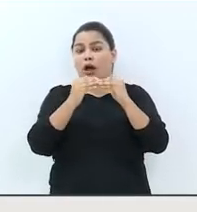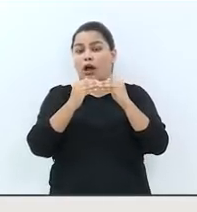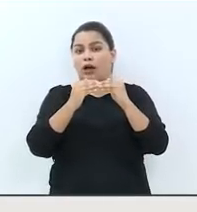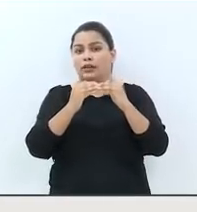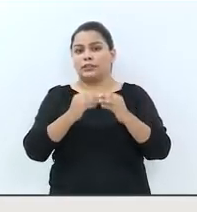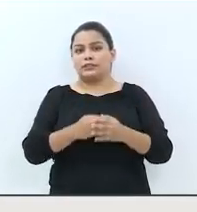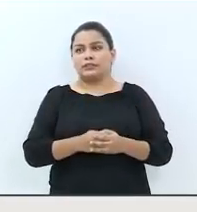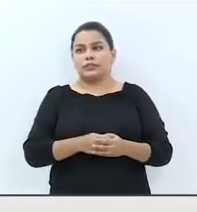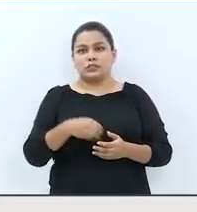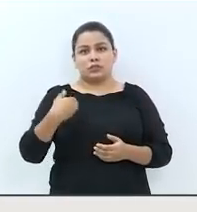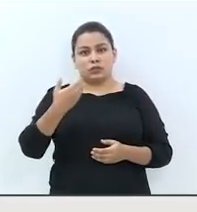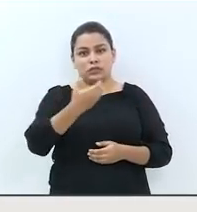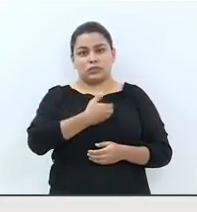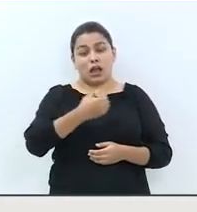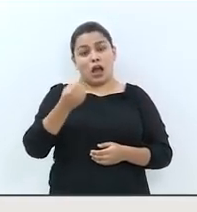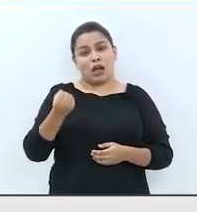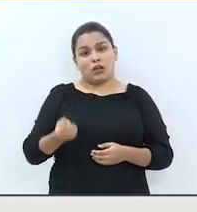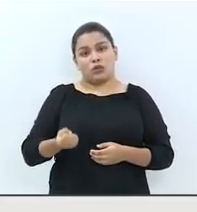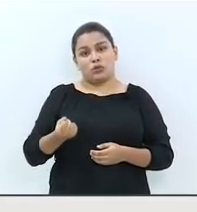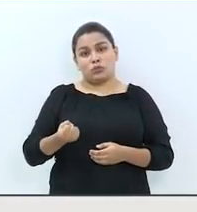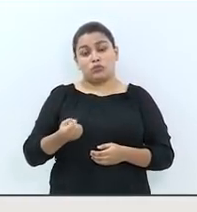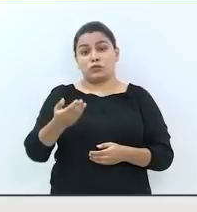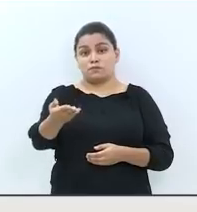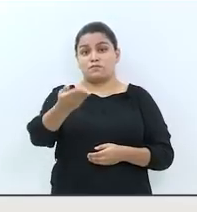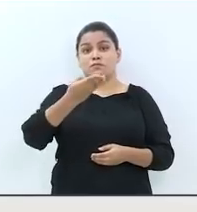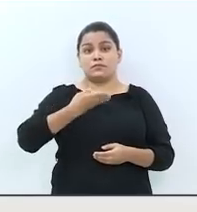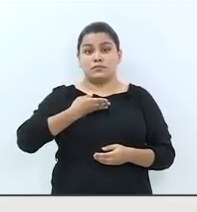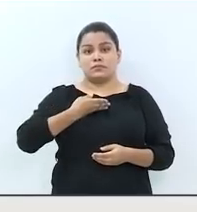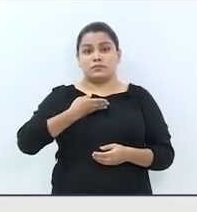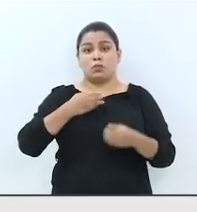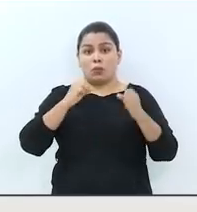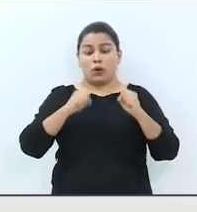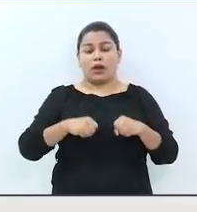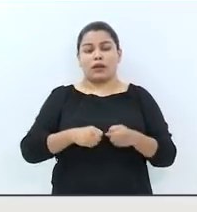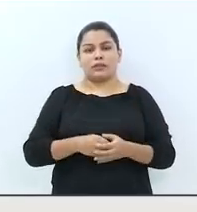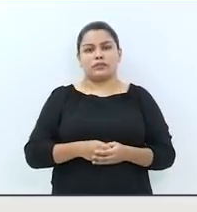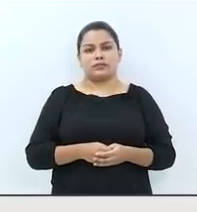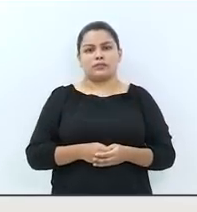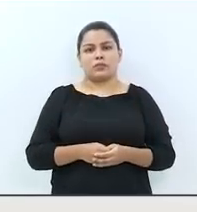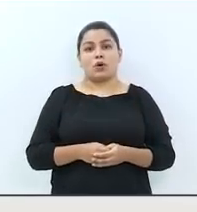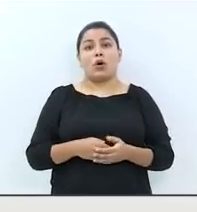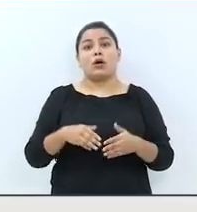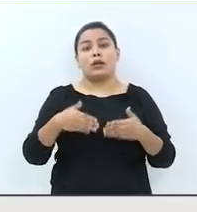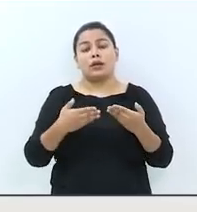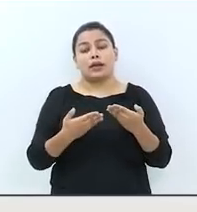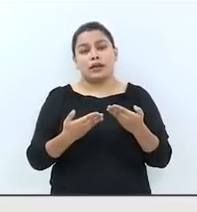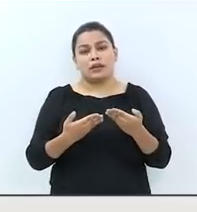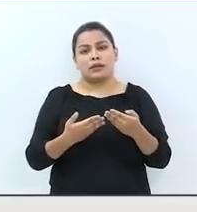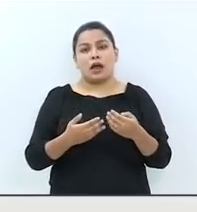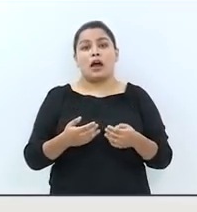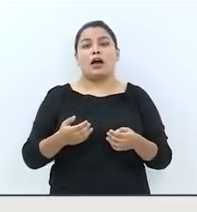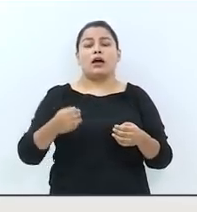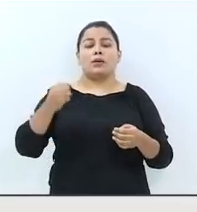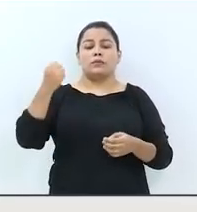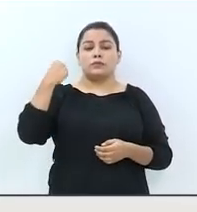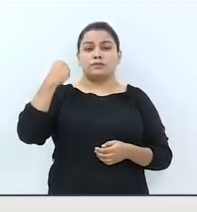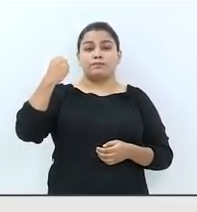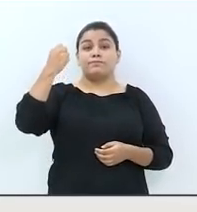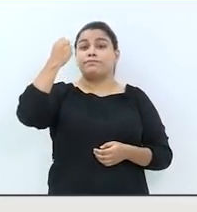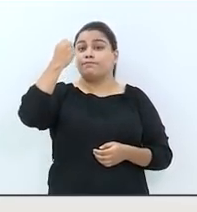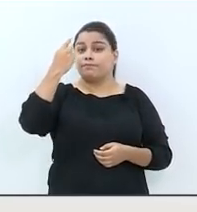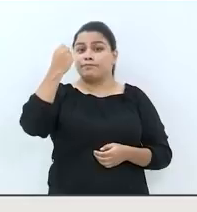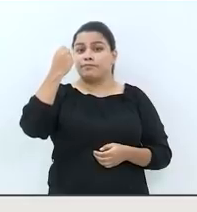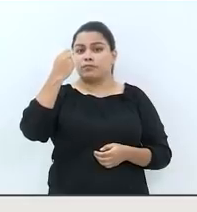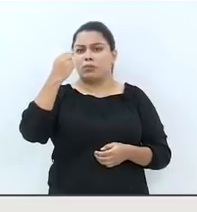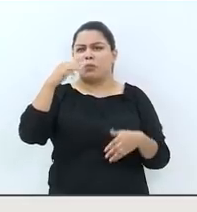desde nuestras alumnas y alumnos hacia nosotras y nosotros. Porque ese es un componente importante, y es que